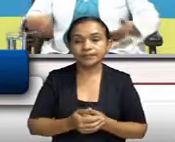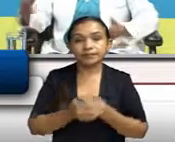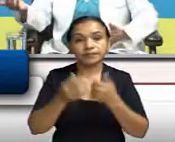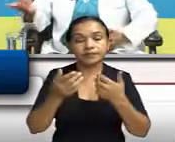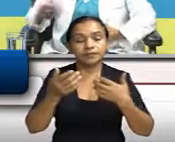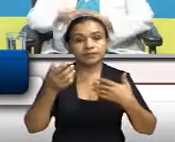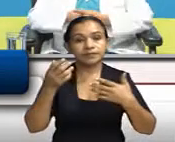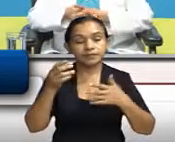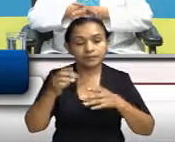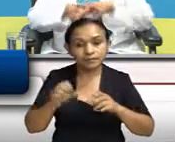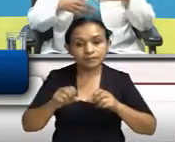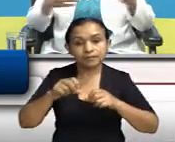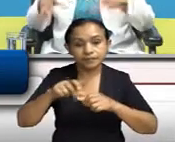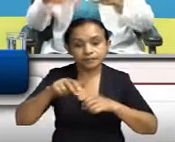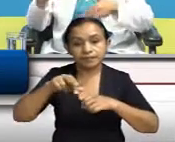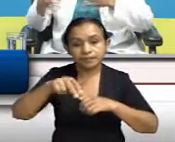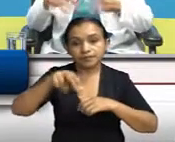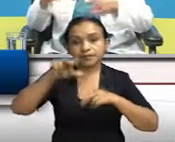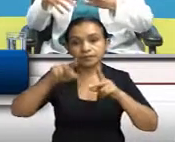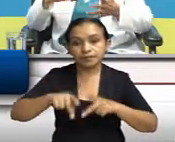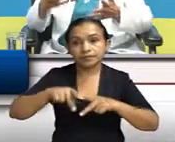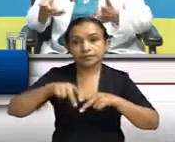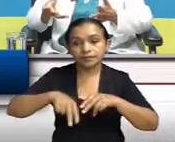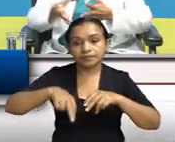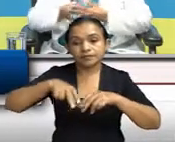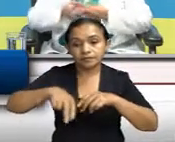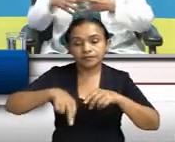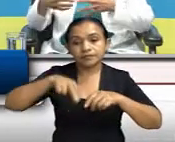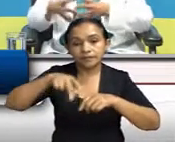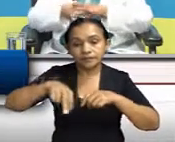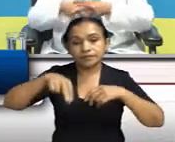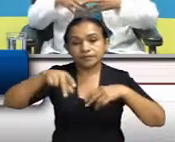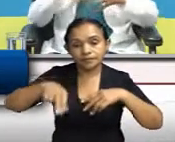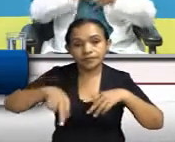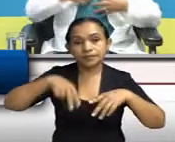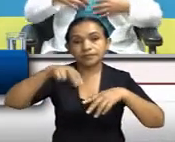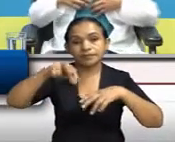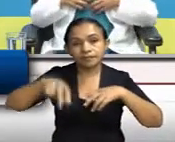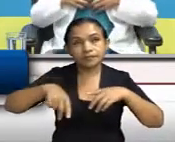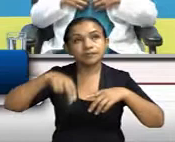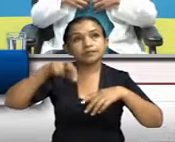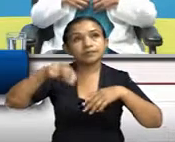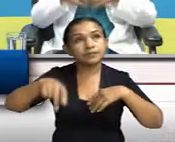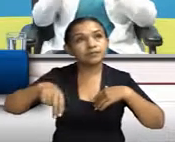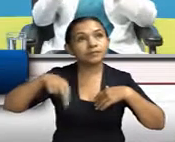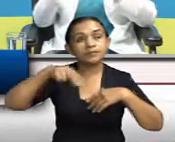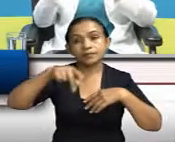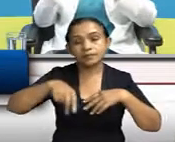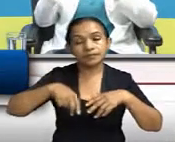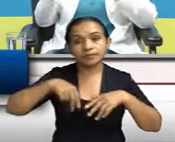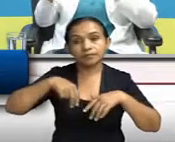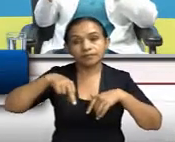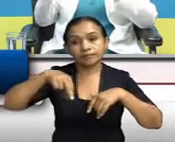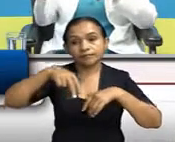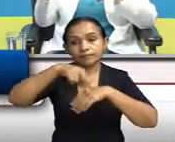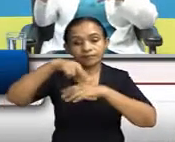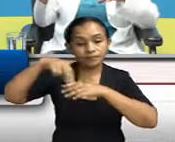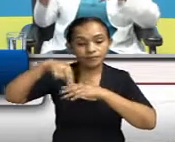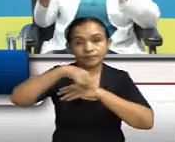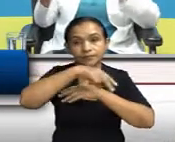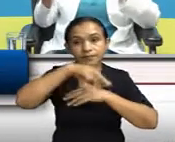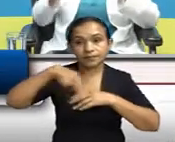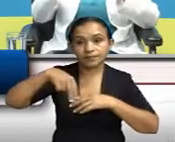esfuerzo o ergometría, que es que la persona va en una caminadora, banda. En una banda. Solo camina, no corre. Es que es un